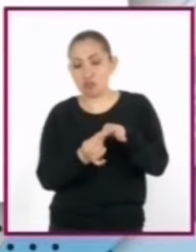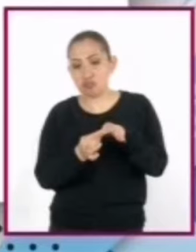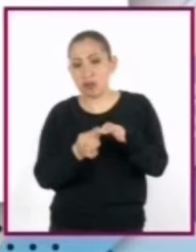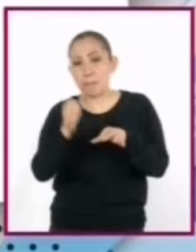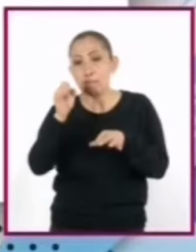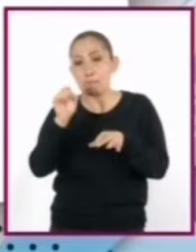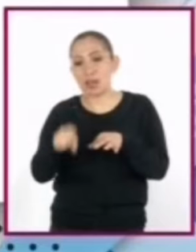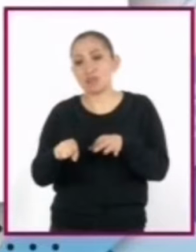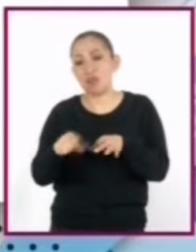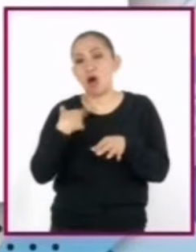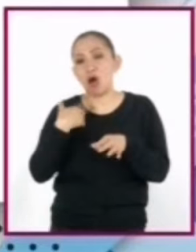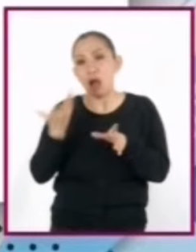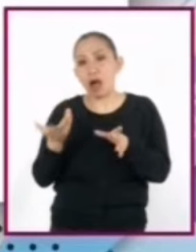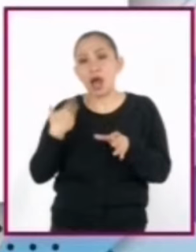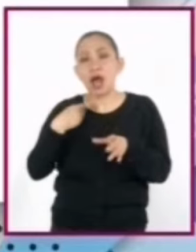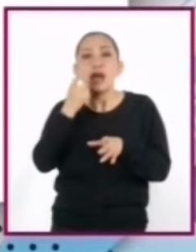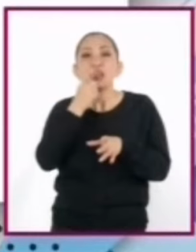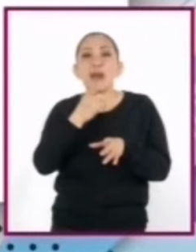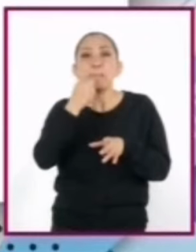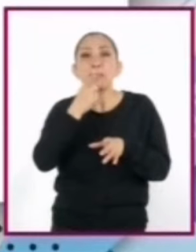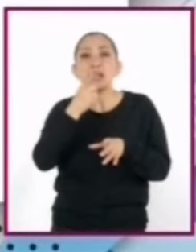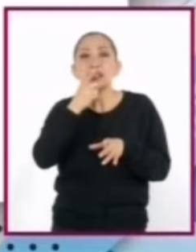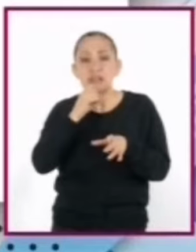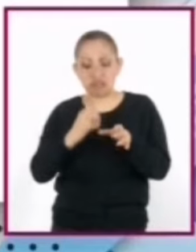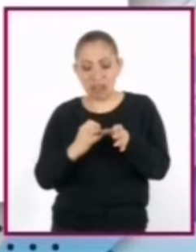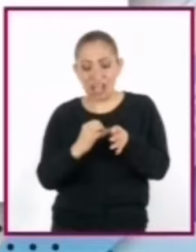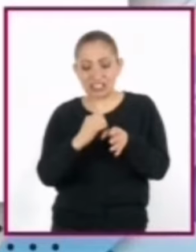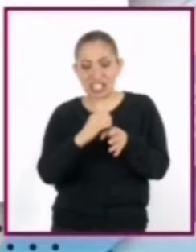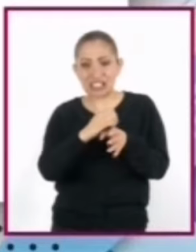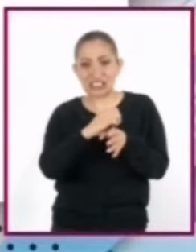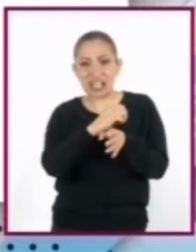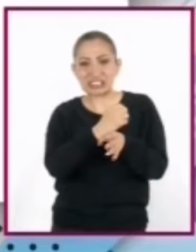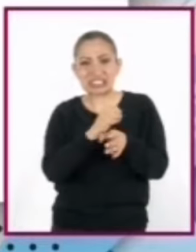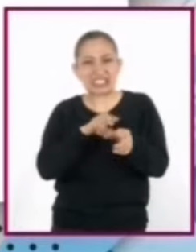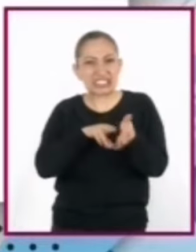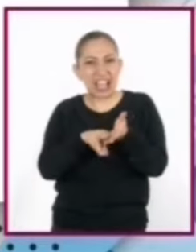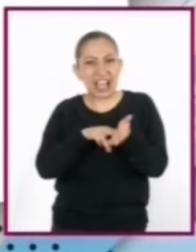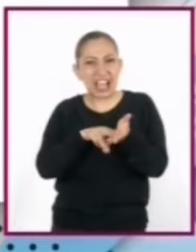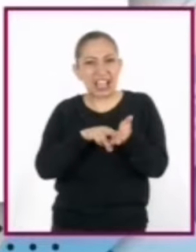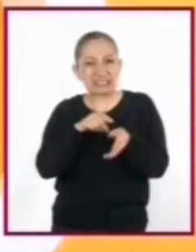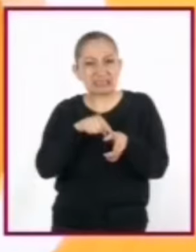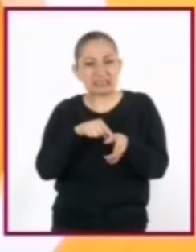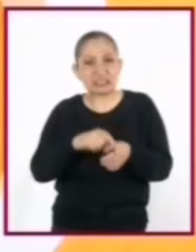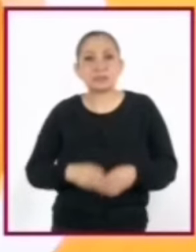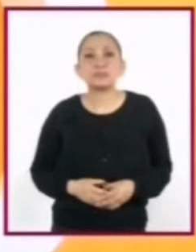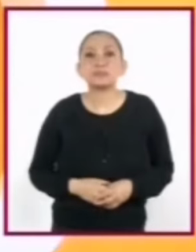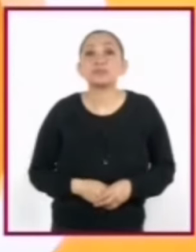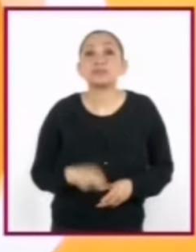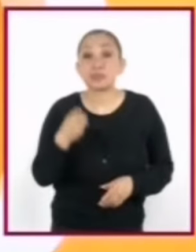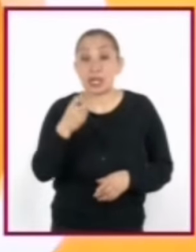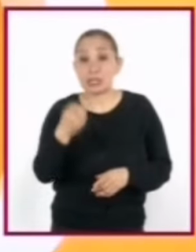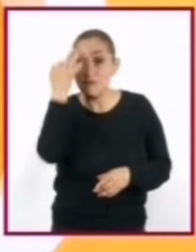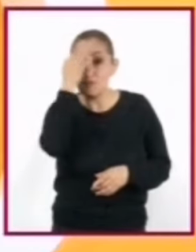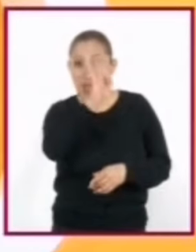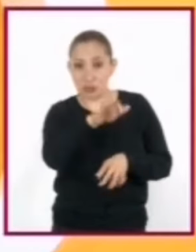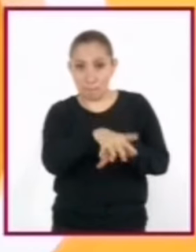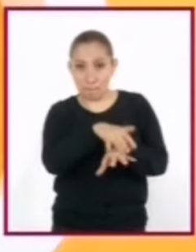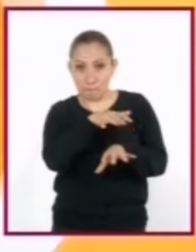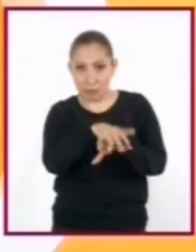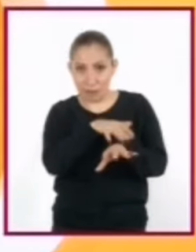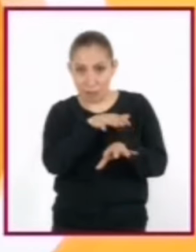como consecuencia de una diabetes que le causó gangrena isquémica. Dicha prótesis